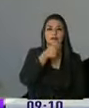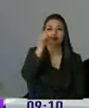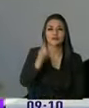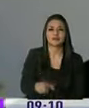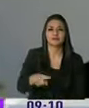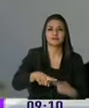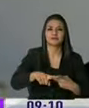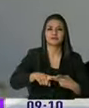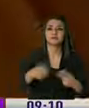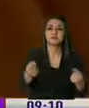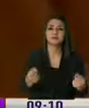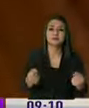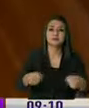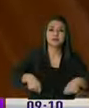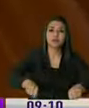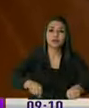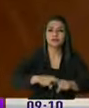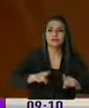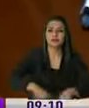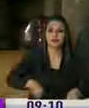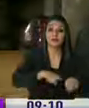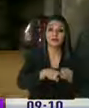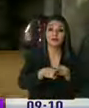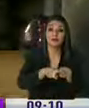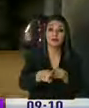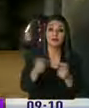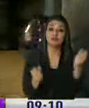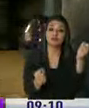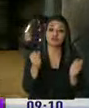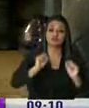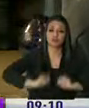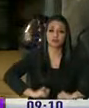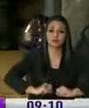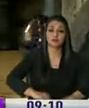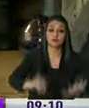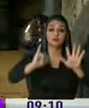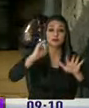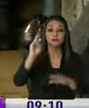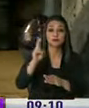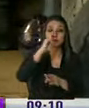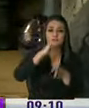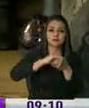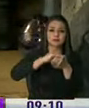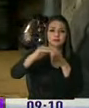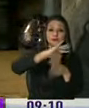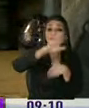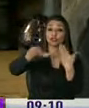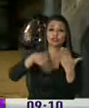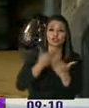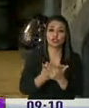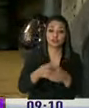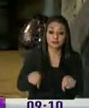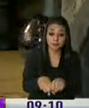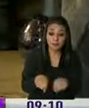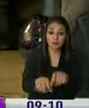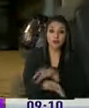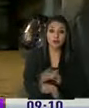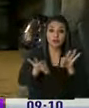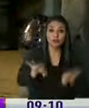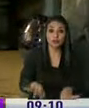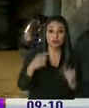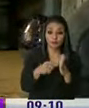de carreras se han unido a esta gran cruzada. El 6 de junio estamos invitando a todos a salir con zapatos diferentes,